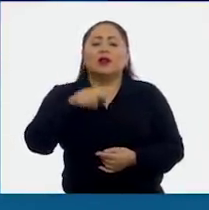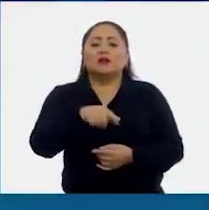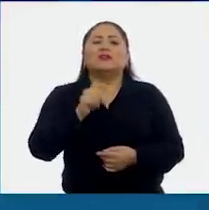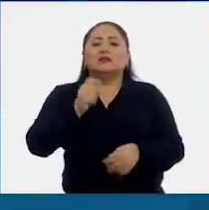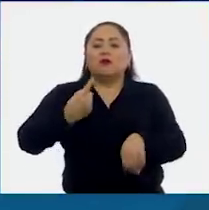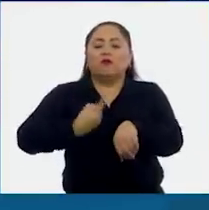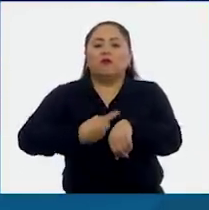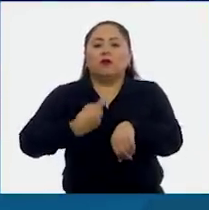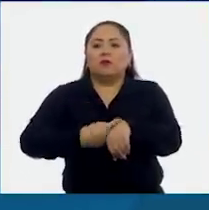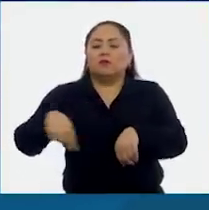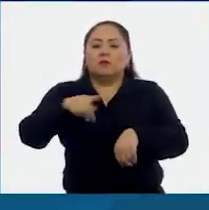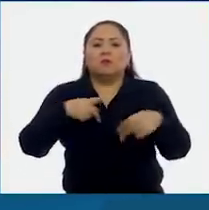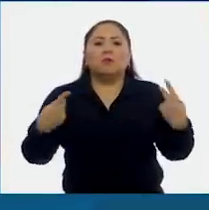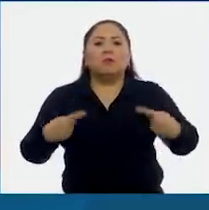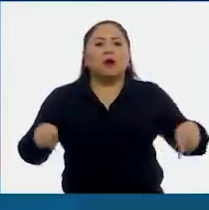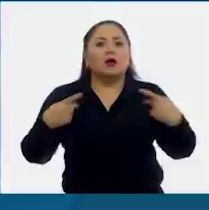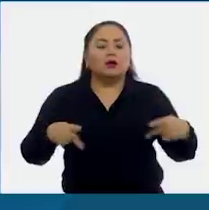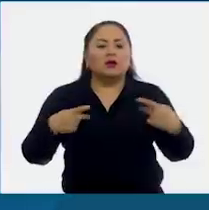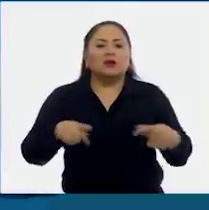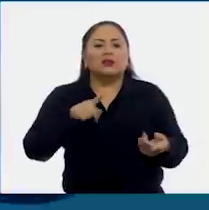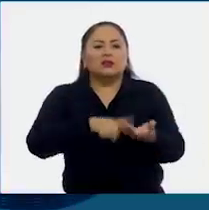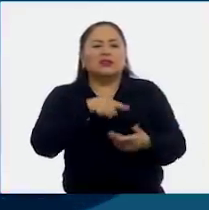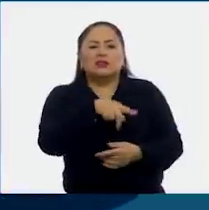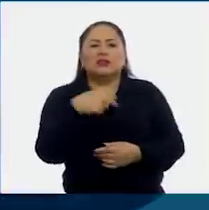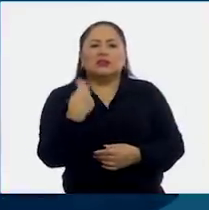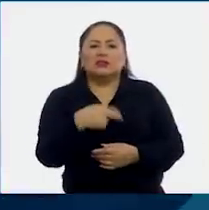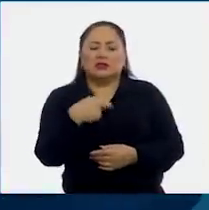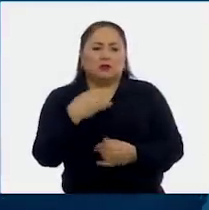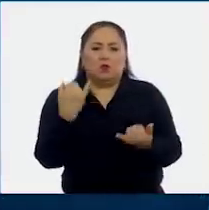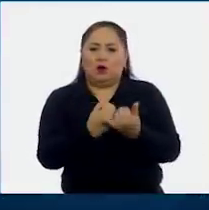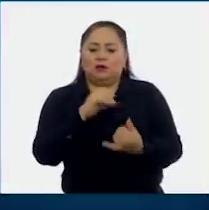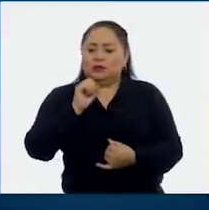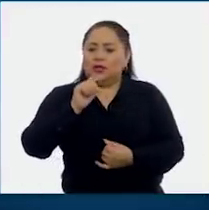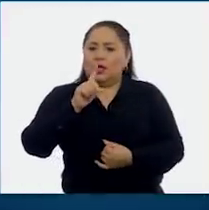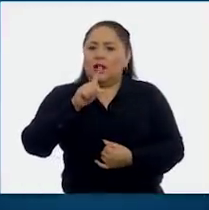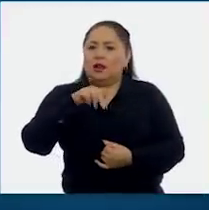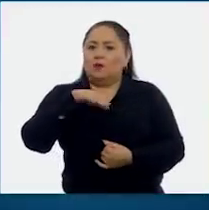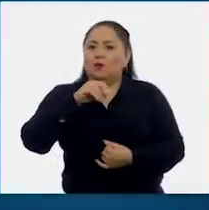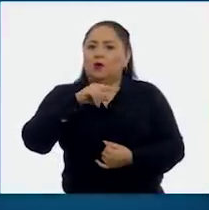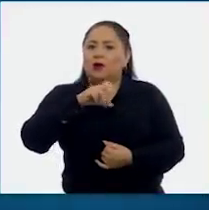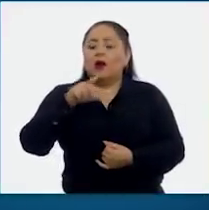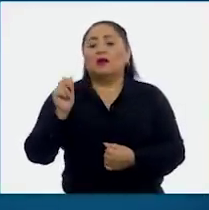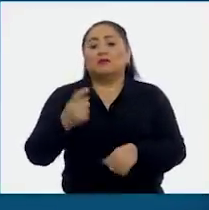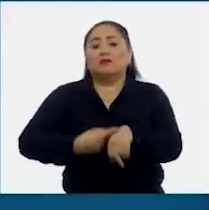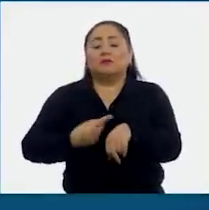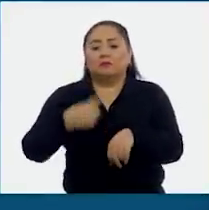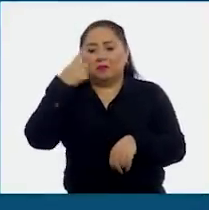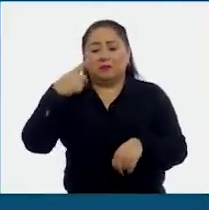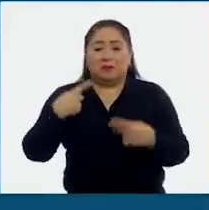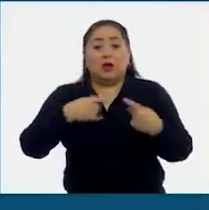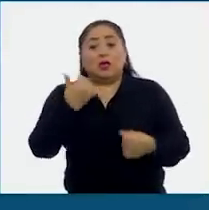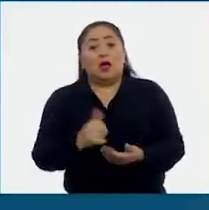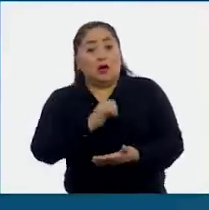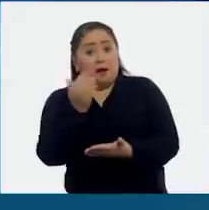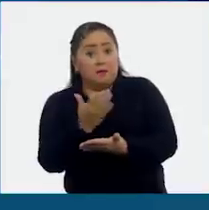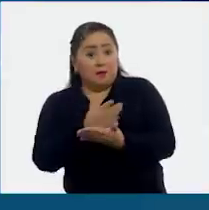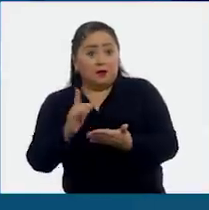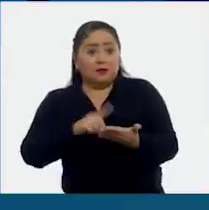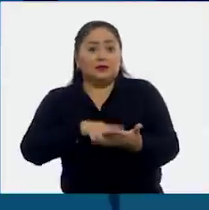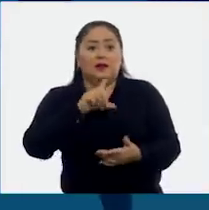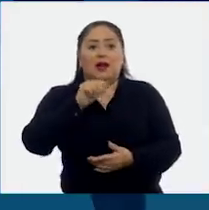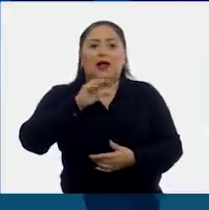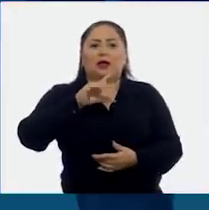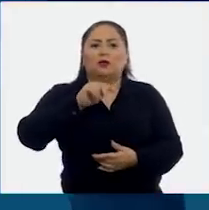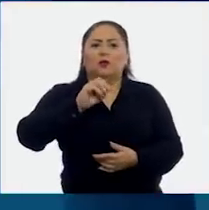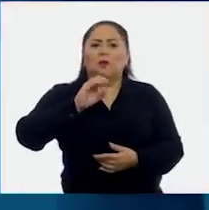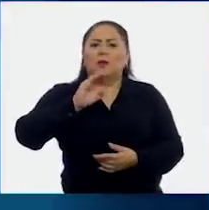enfermedades en los seres humanos que se llaman igual. De hecho, es la salmonelosis, ¿no? Así es. Y por otro lado, los